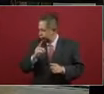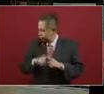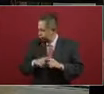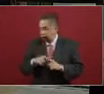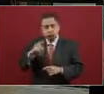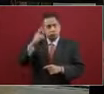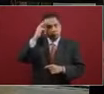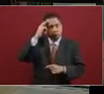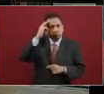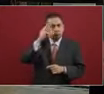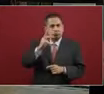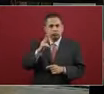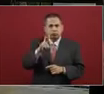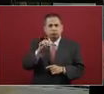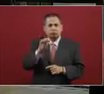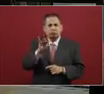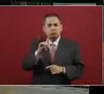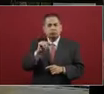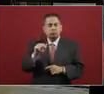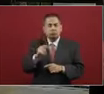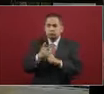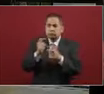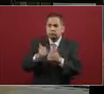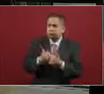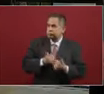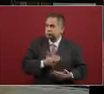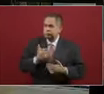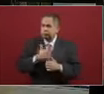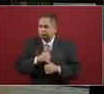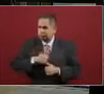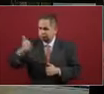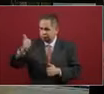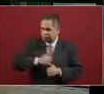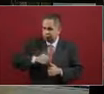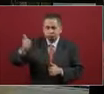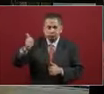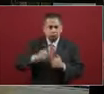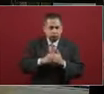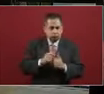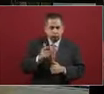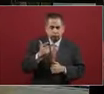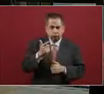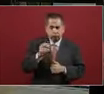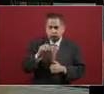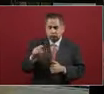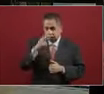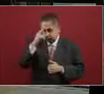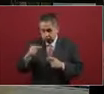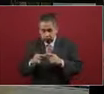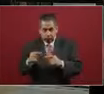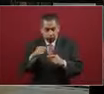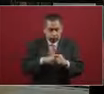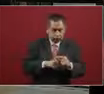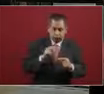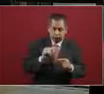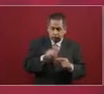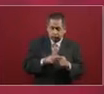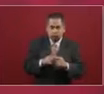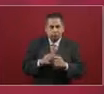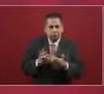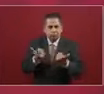Porfirio Díaz de abrir la ruta transísmica para que se conecte el Golfo de México con el Pacífico.